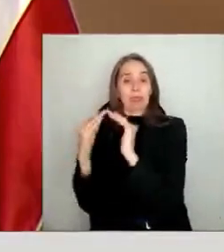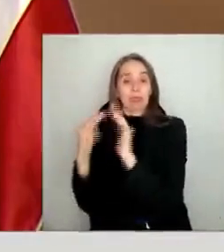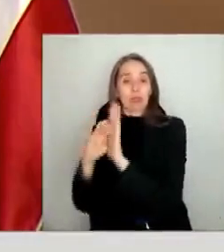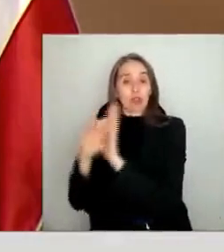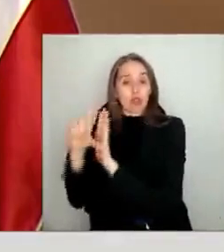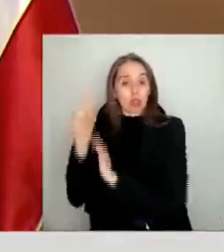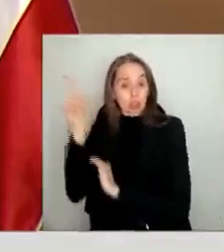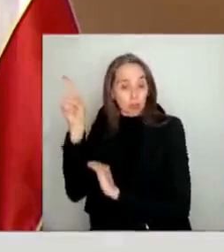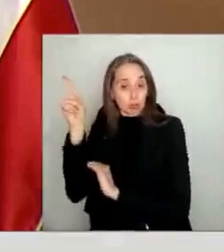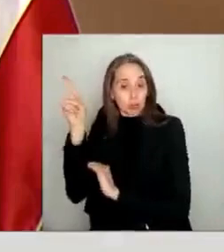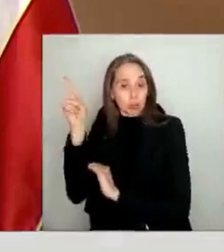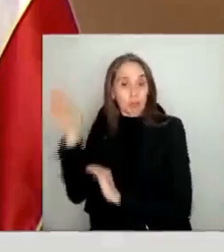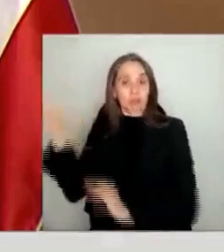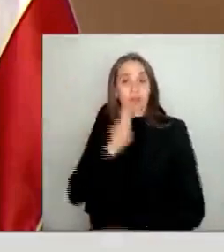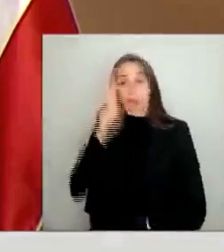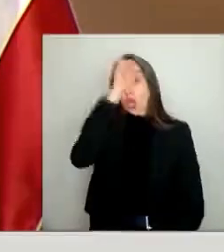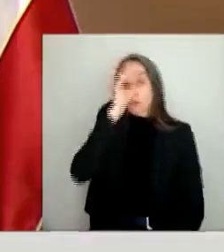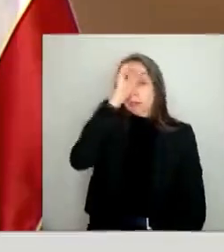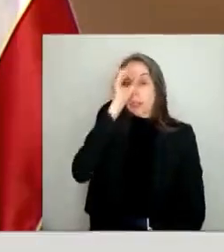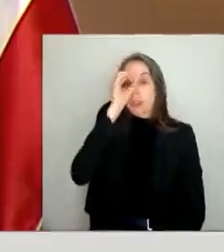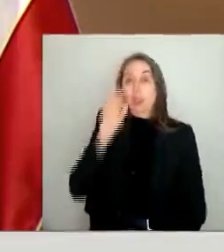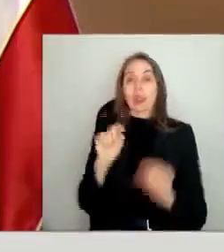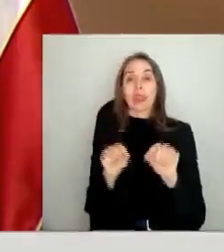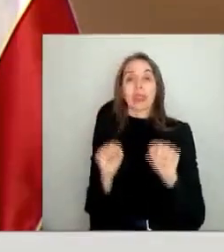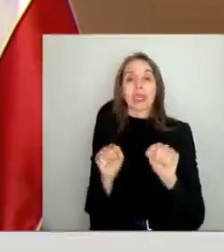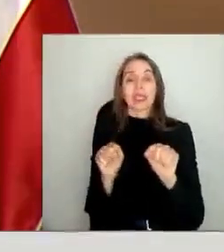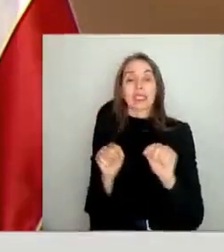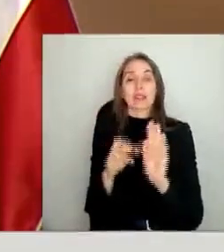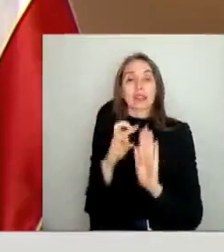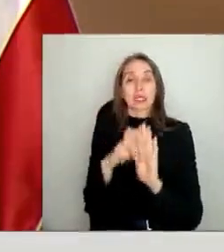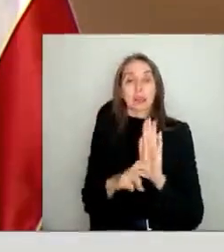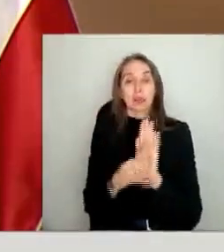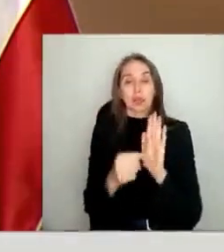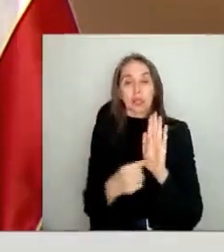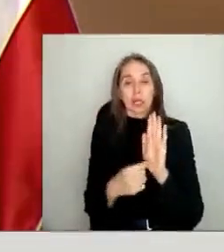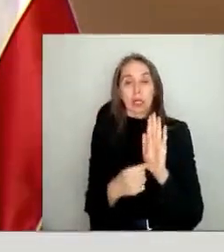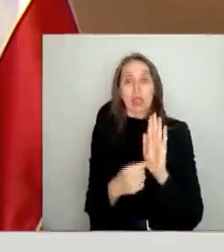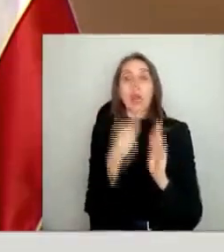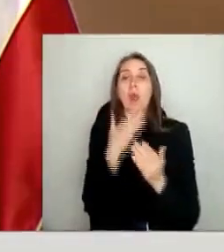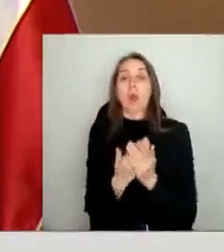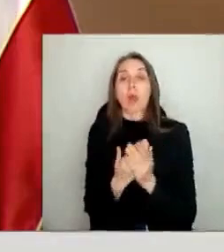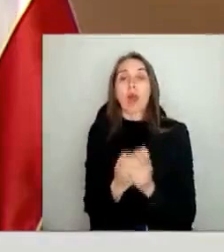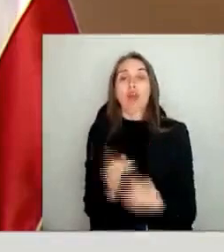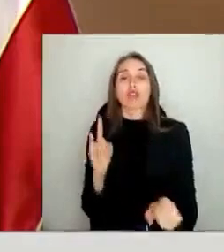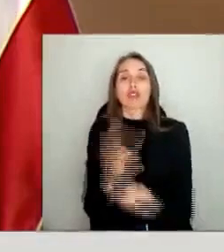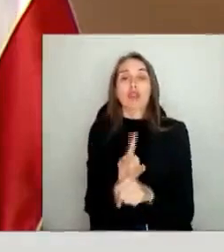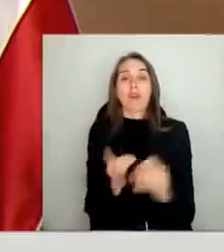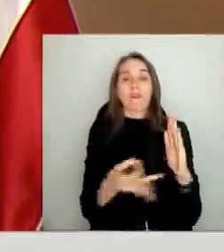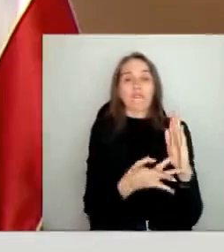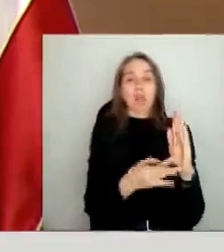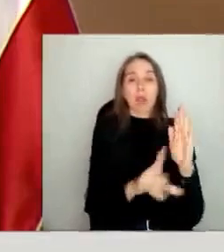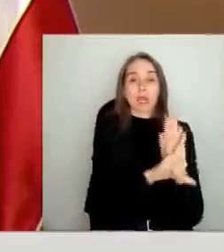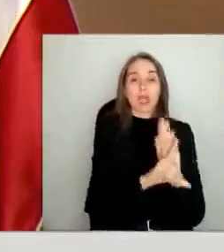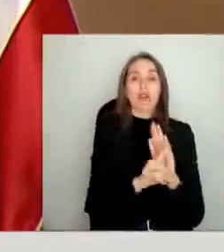para que se pronuncie sobre este tipo de proyectos cuando se considera que hay fraude a la ley o fraude a la Constitución y